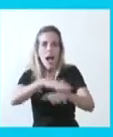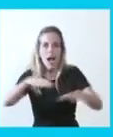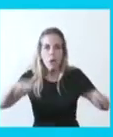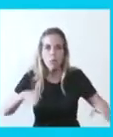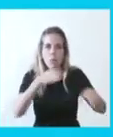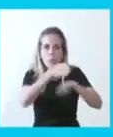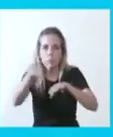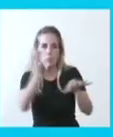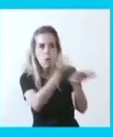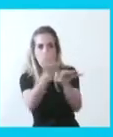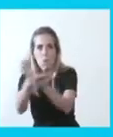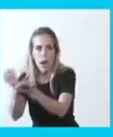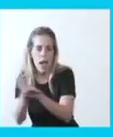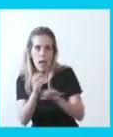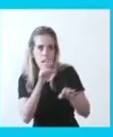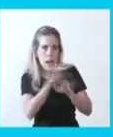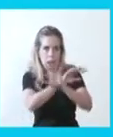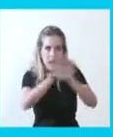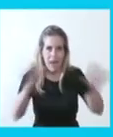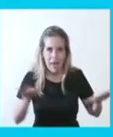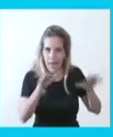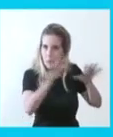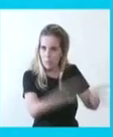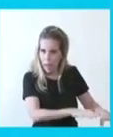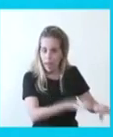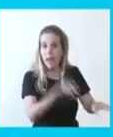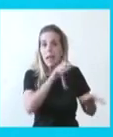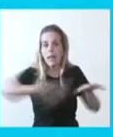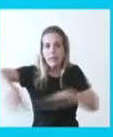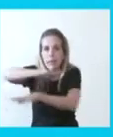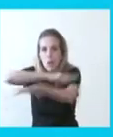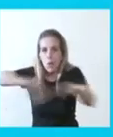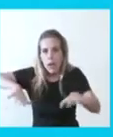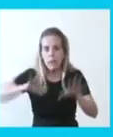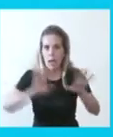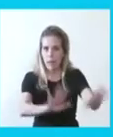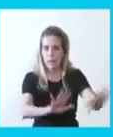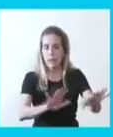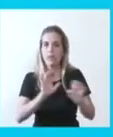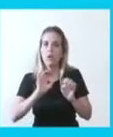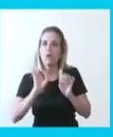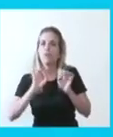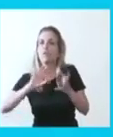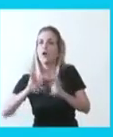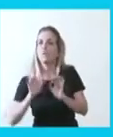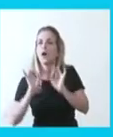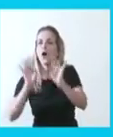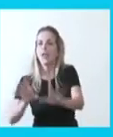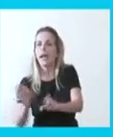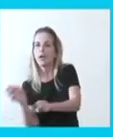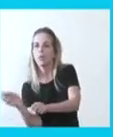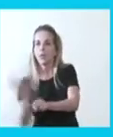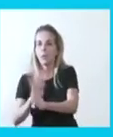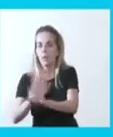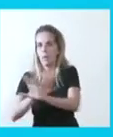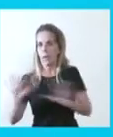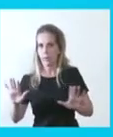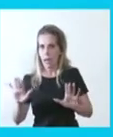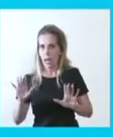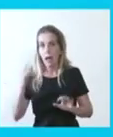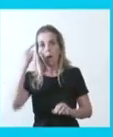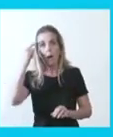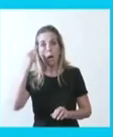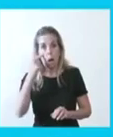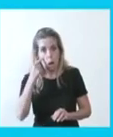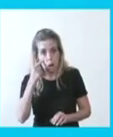y, de ese modo, también minimizar el tránsito del virus. Que no se dicten clases no quiere decir que las